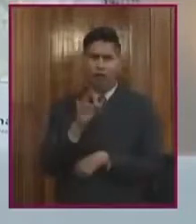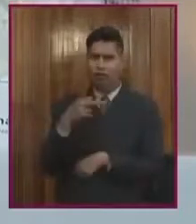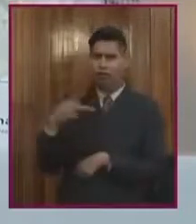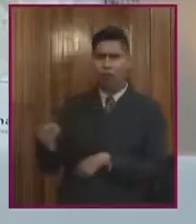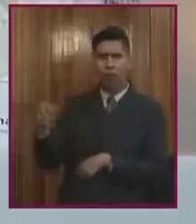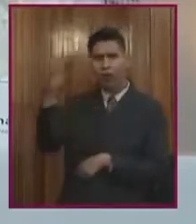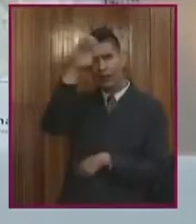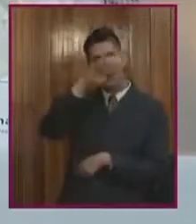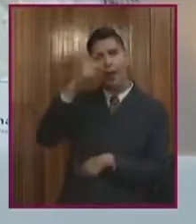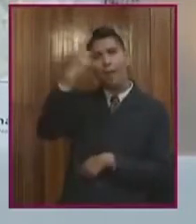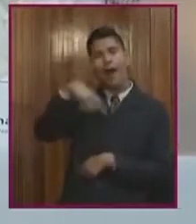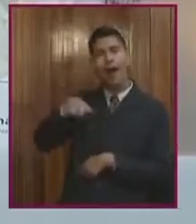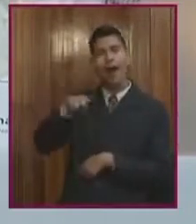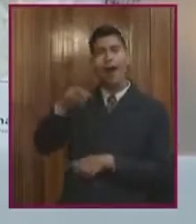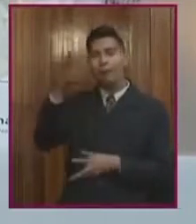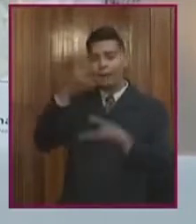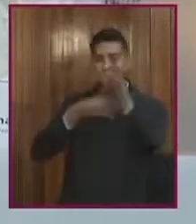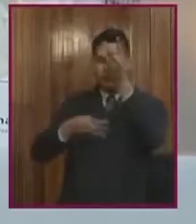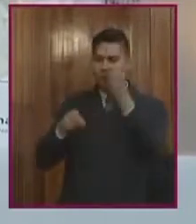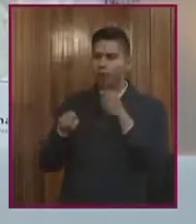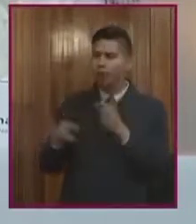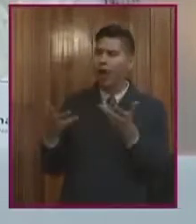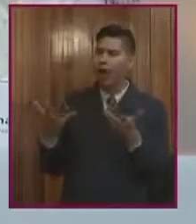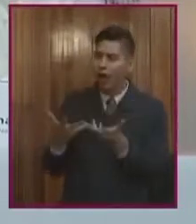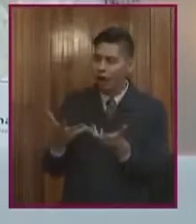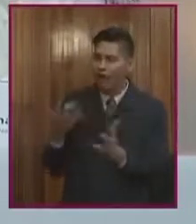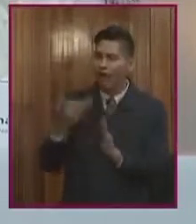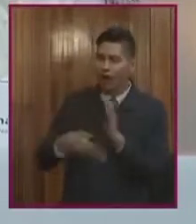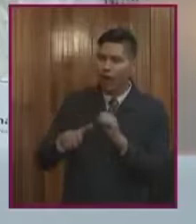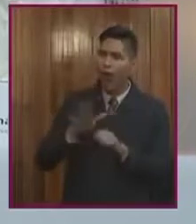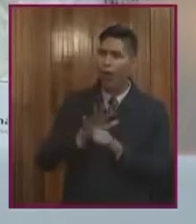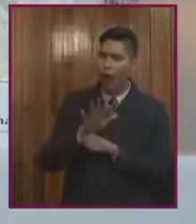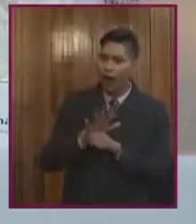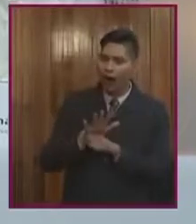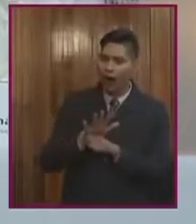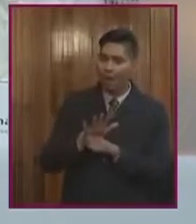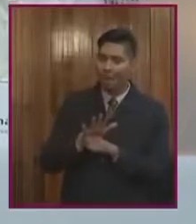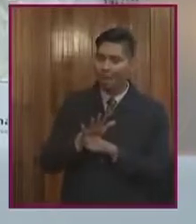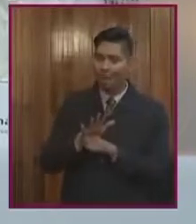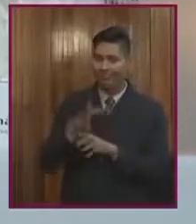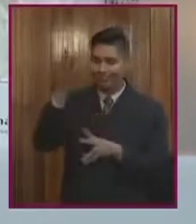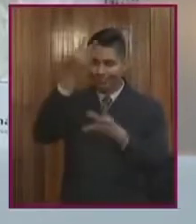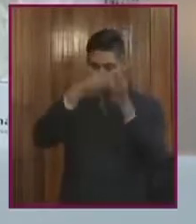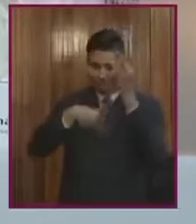de análisis de qué hice, qué me faltó hacer y dónde estoy.